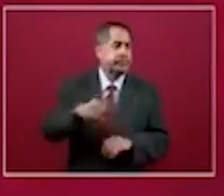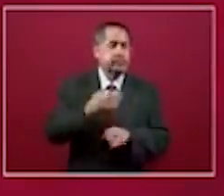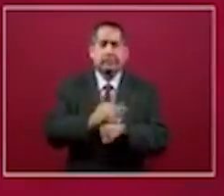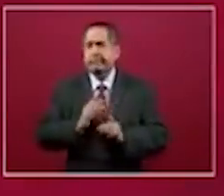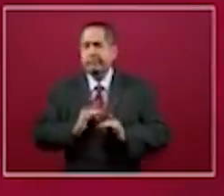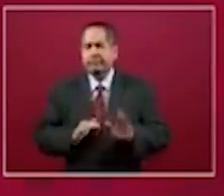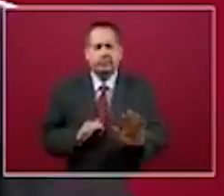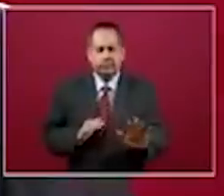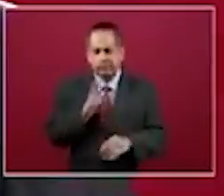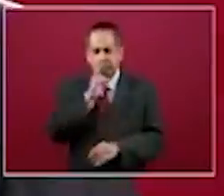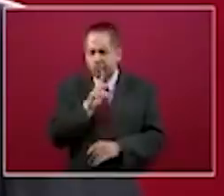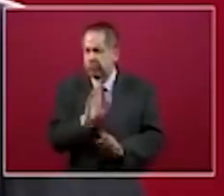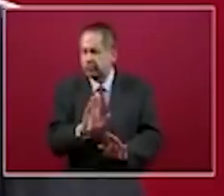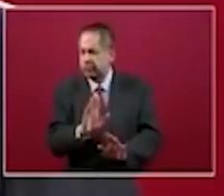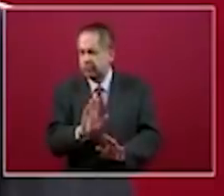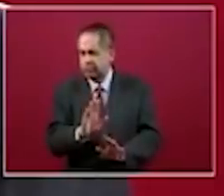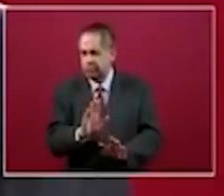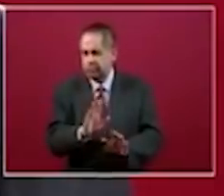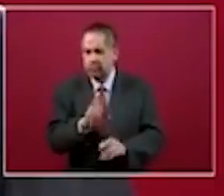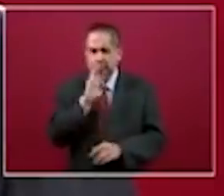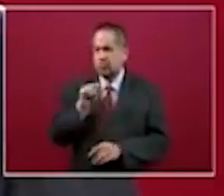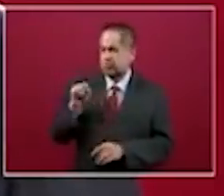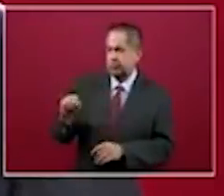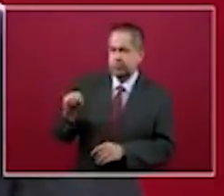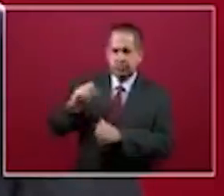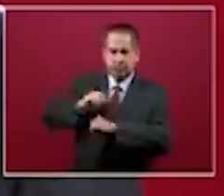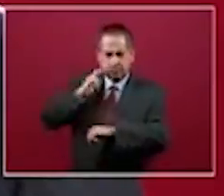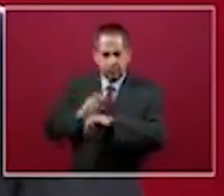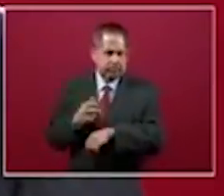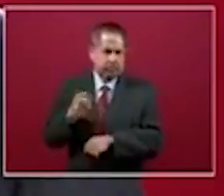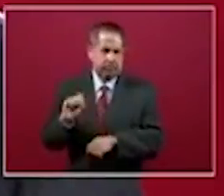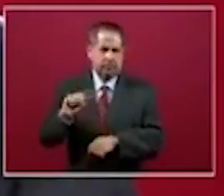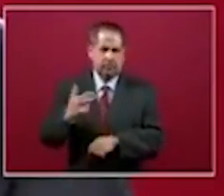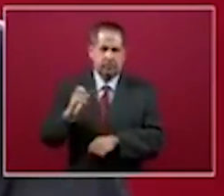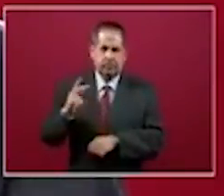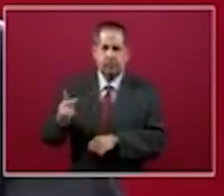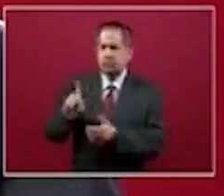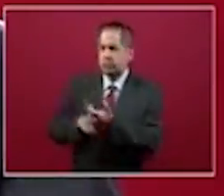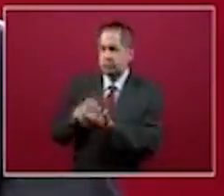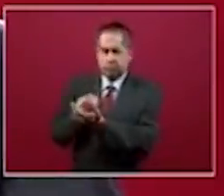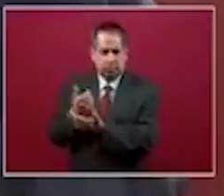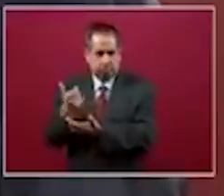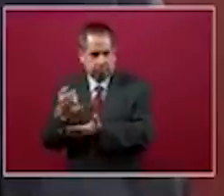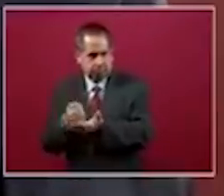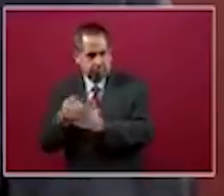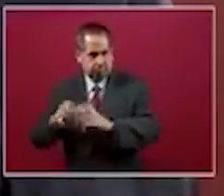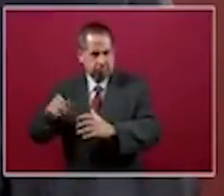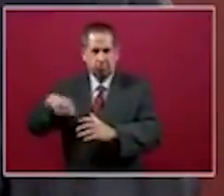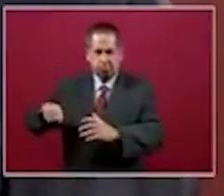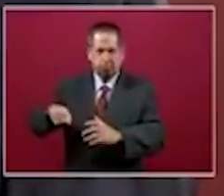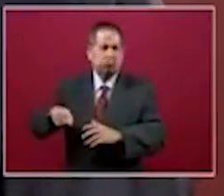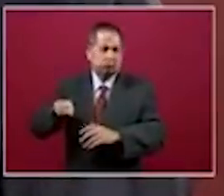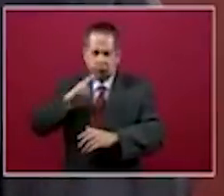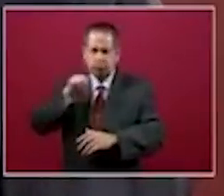intranquilidad. Entonces, yo prefiero que los encargados de la política hacendaria hablen